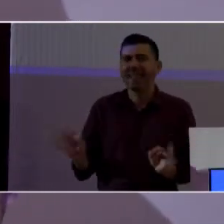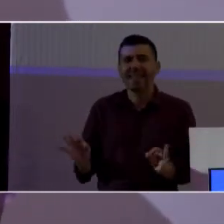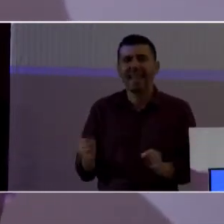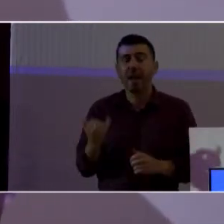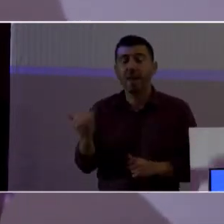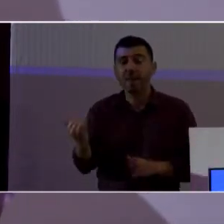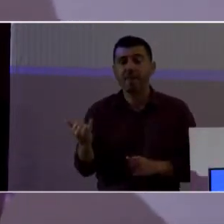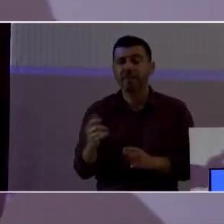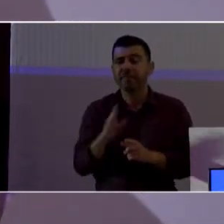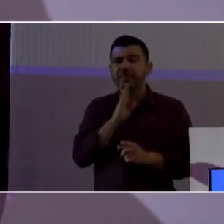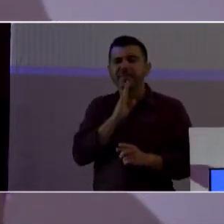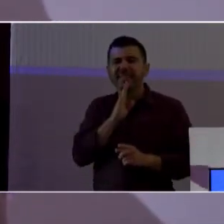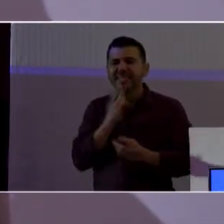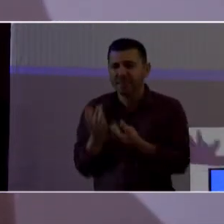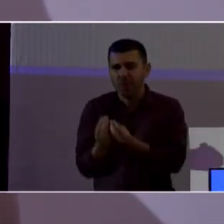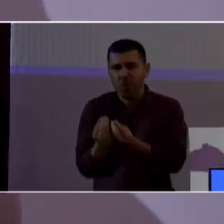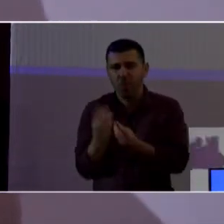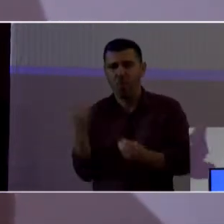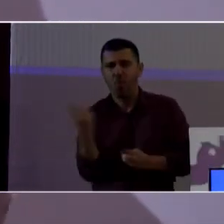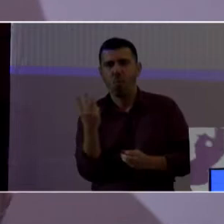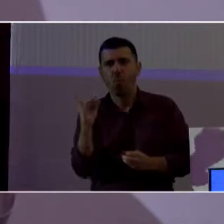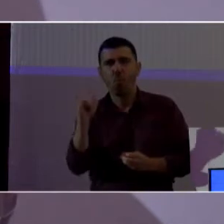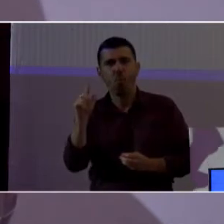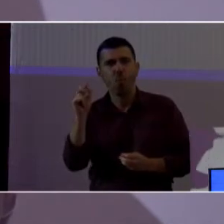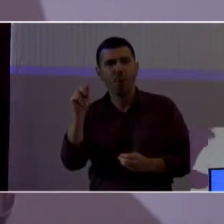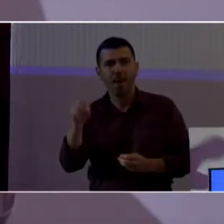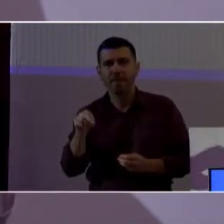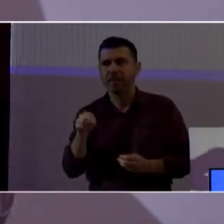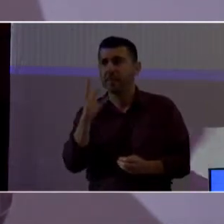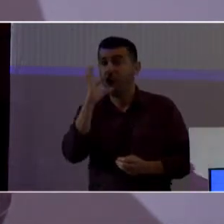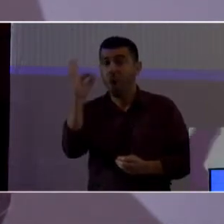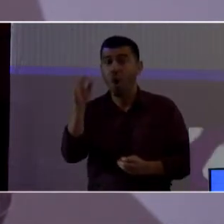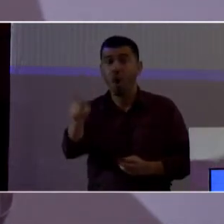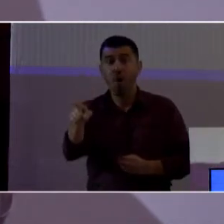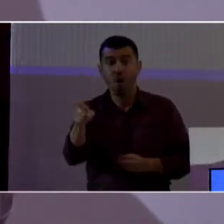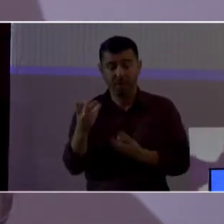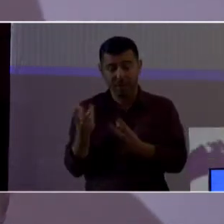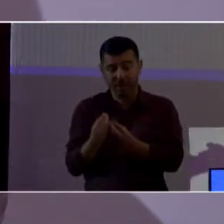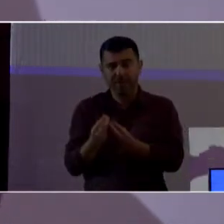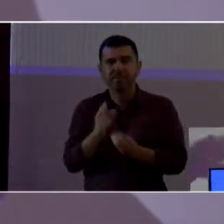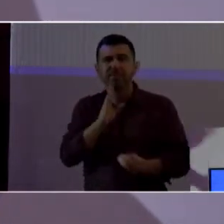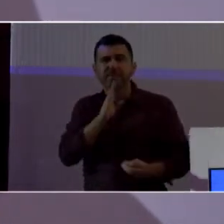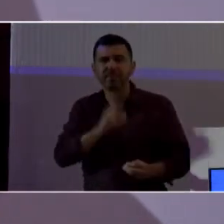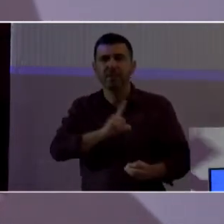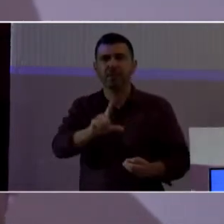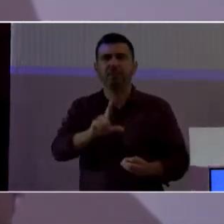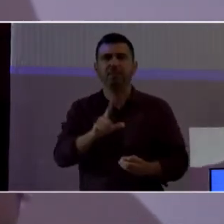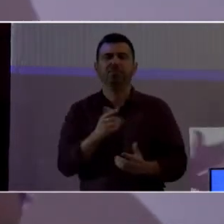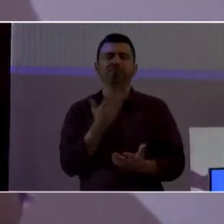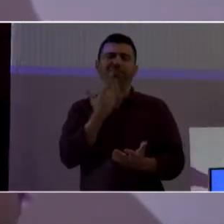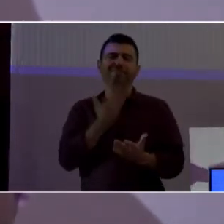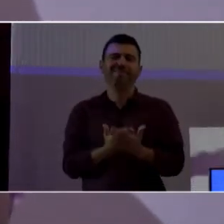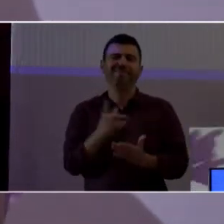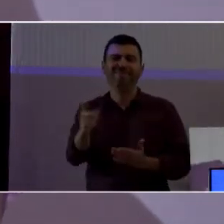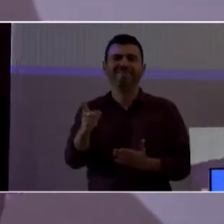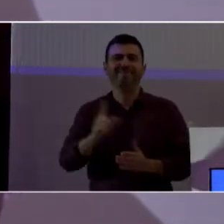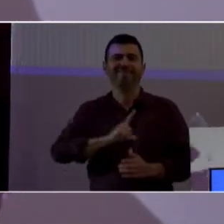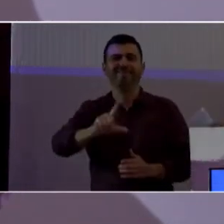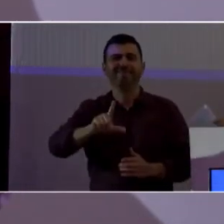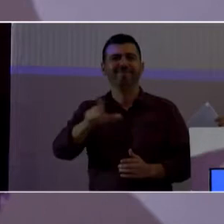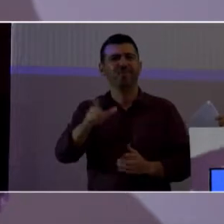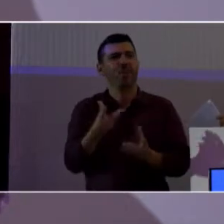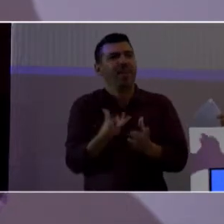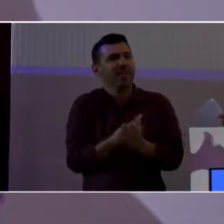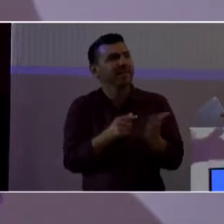ese compañero William. William es el protagonista de uno de estos videos y yo